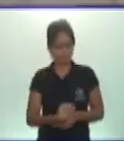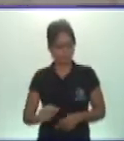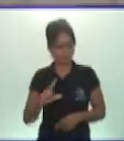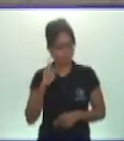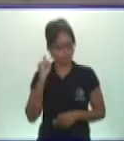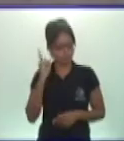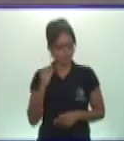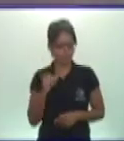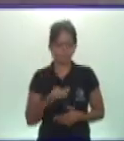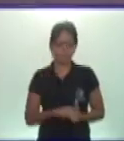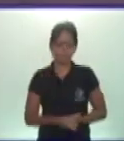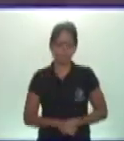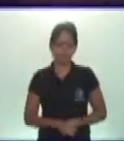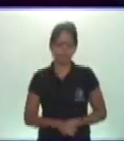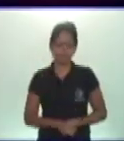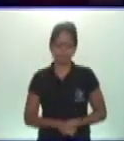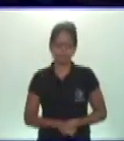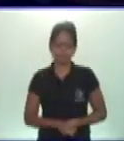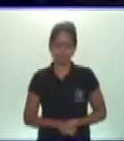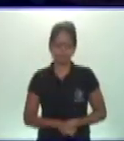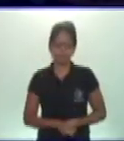Acompáñenos.